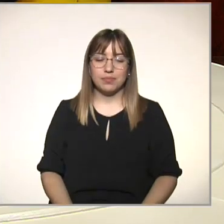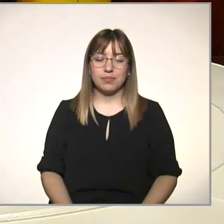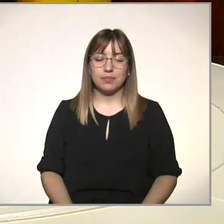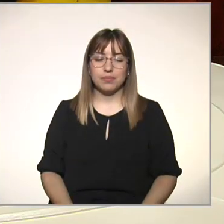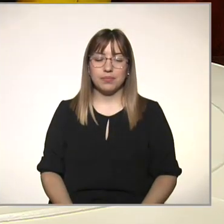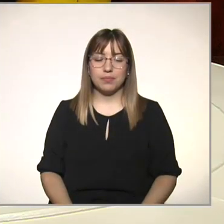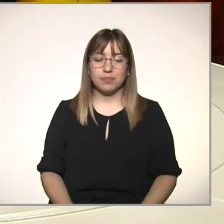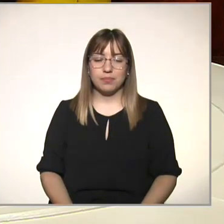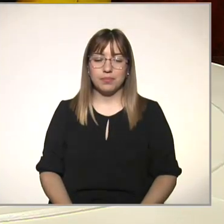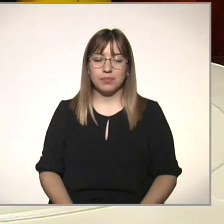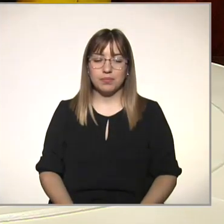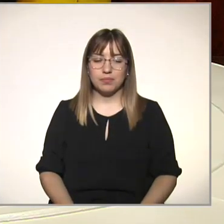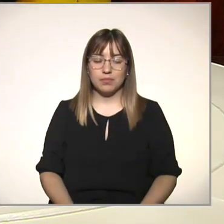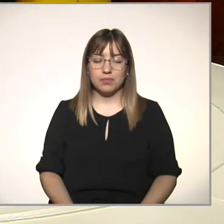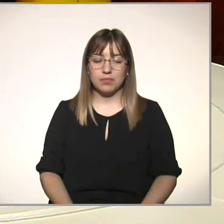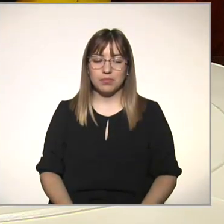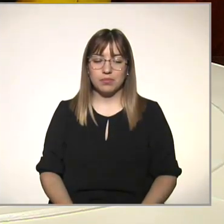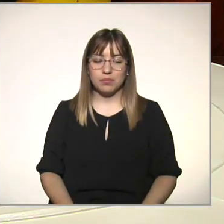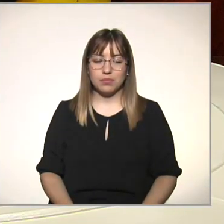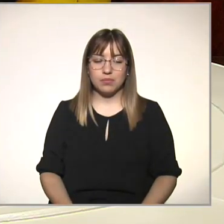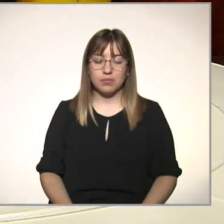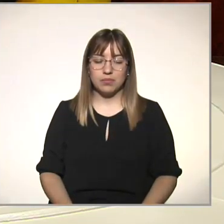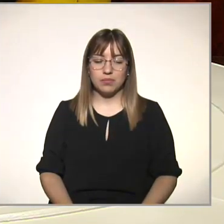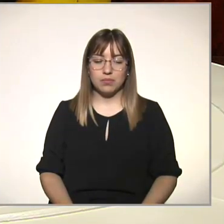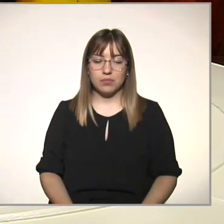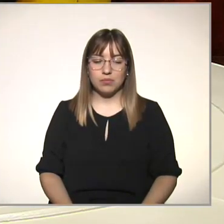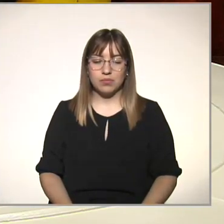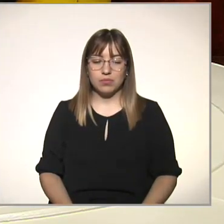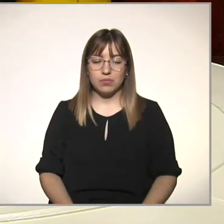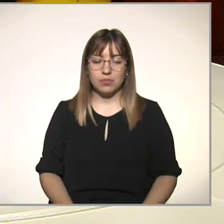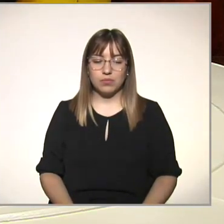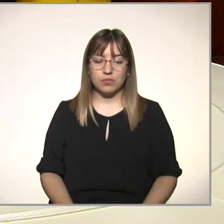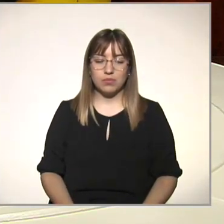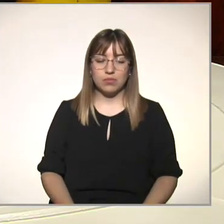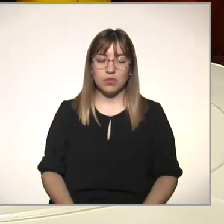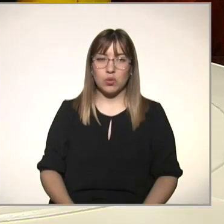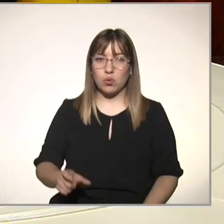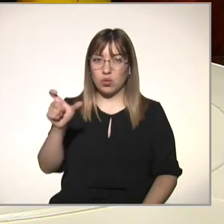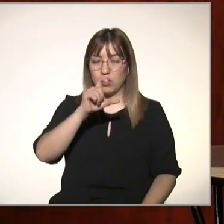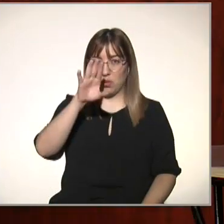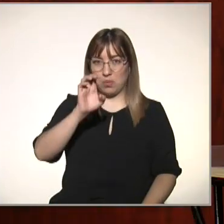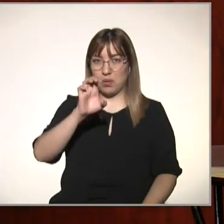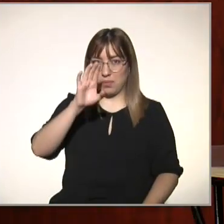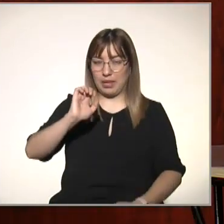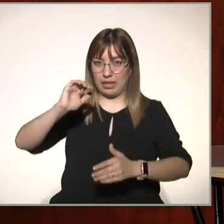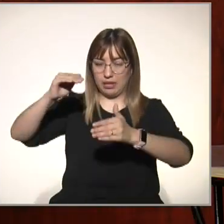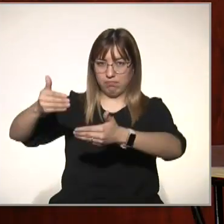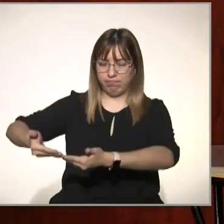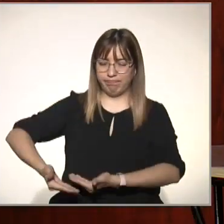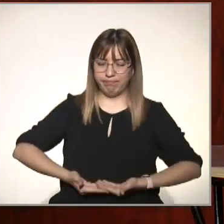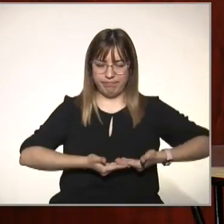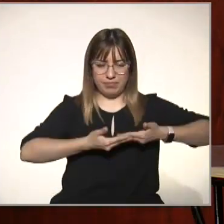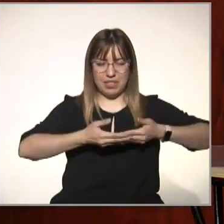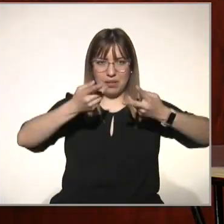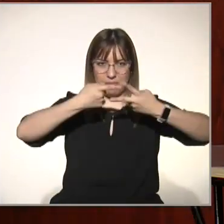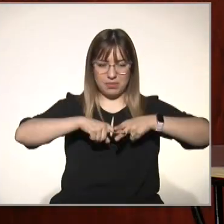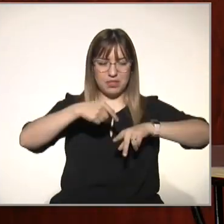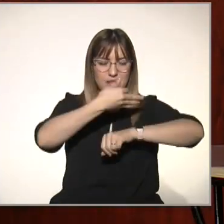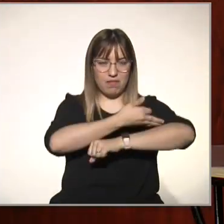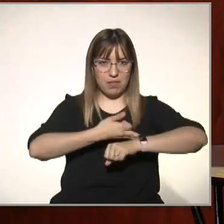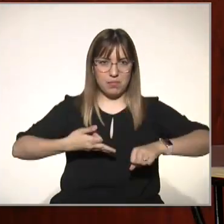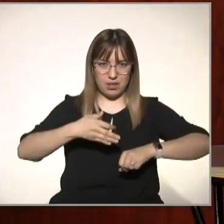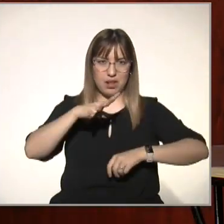nos entregan a un bebé en la familia que tiene determinado situación biológica, ya vienen con el